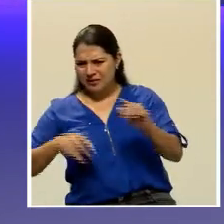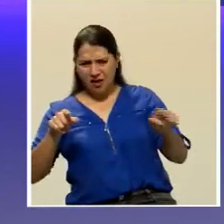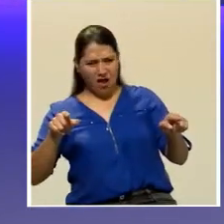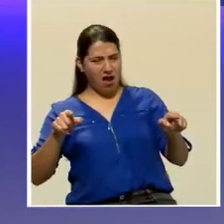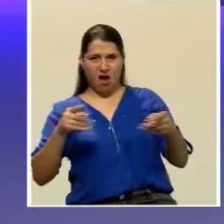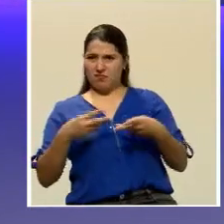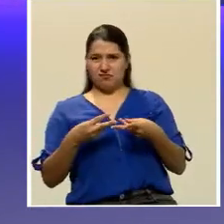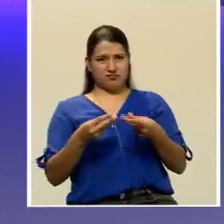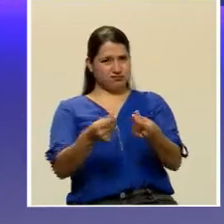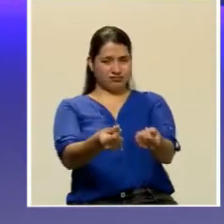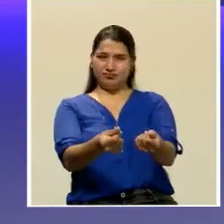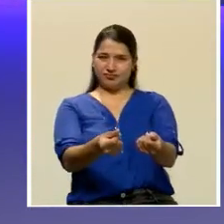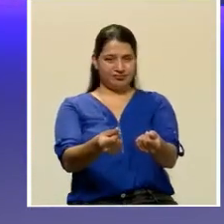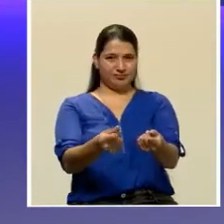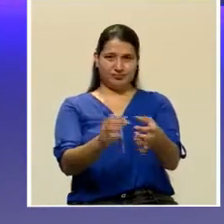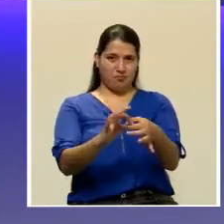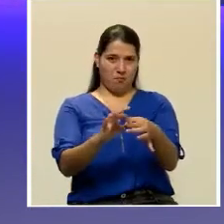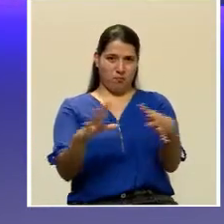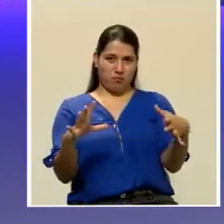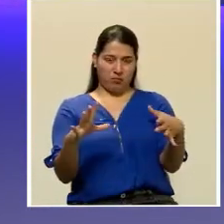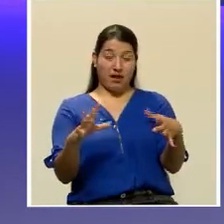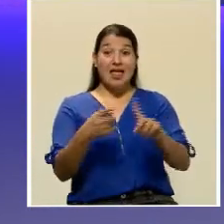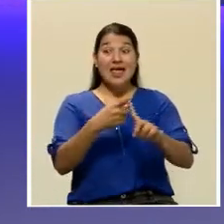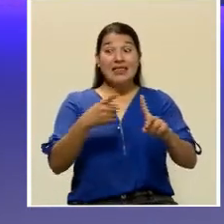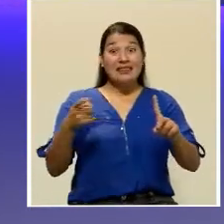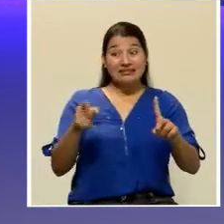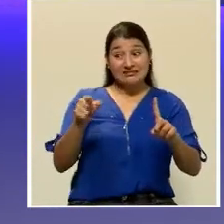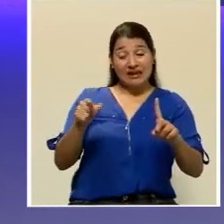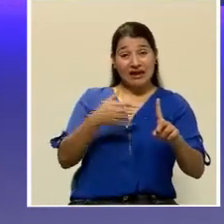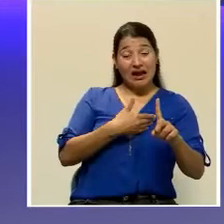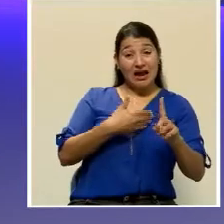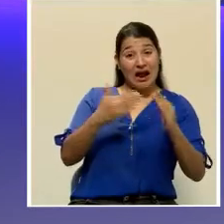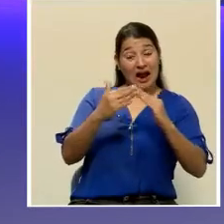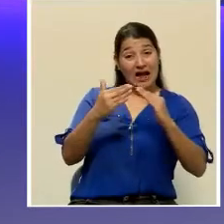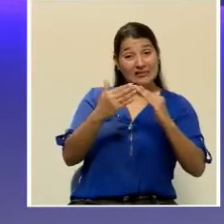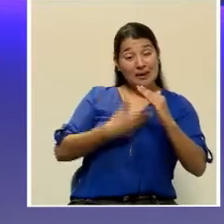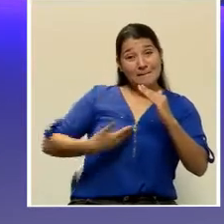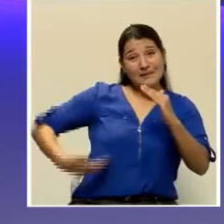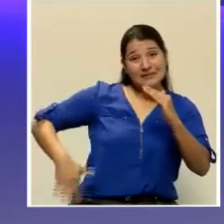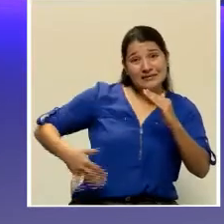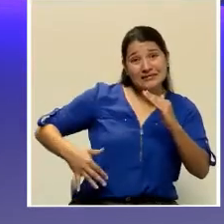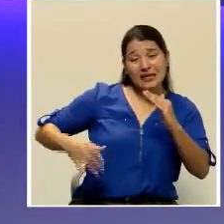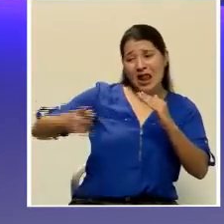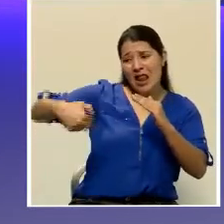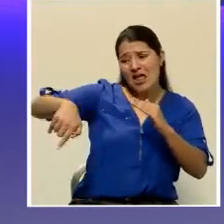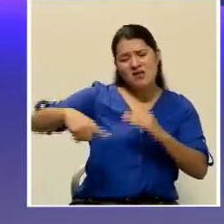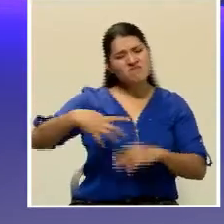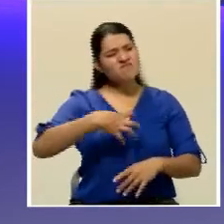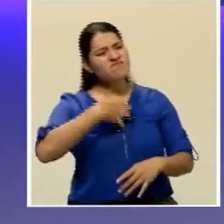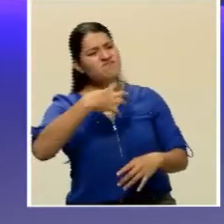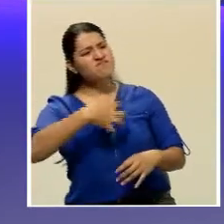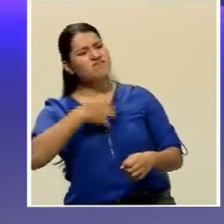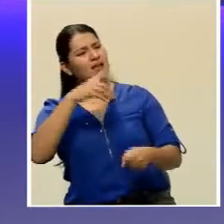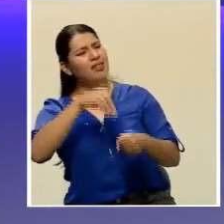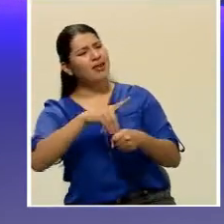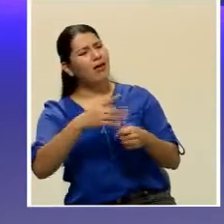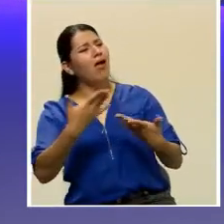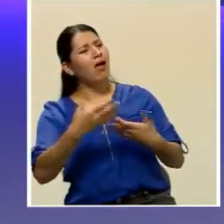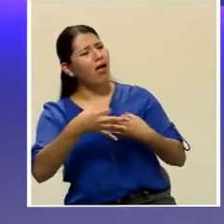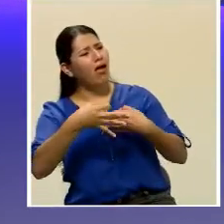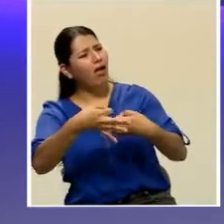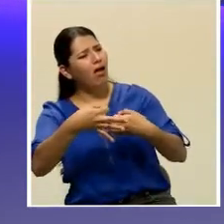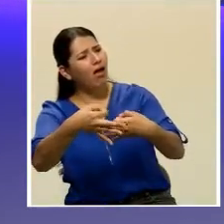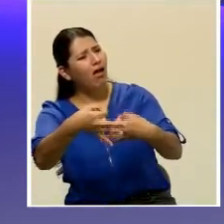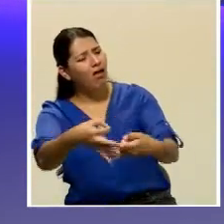nada fluidas. Desde la Casa Presidencial se reclama a los diputados por demorar la aprobación de